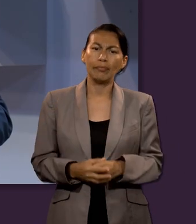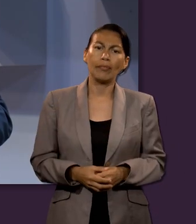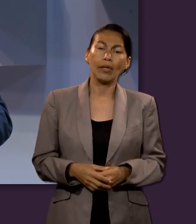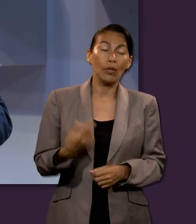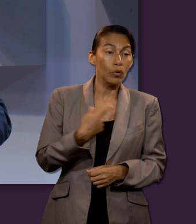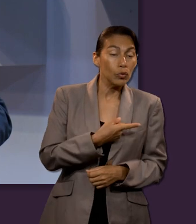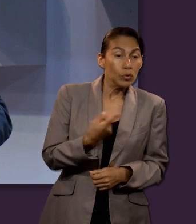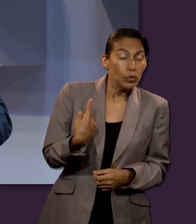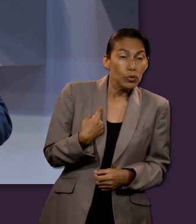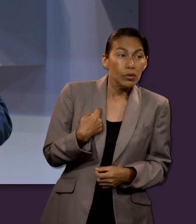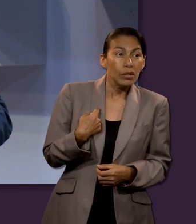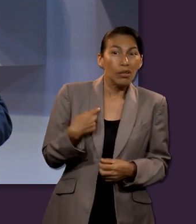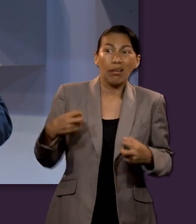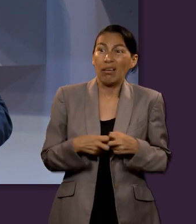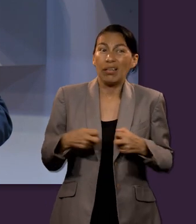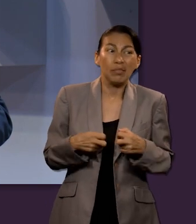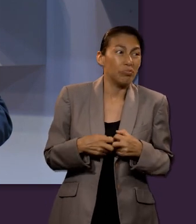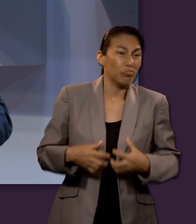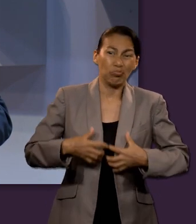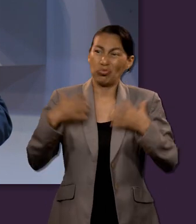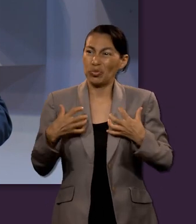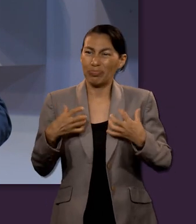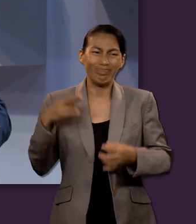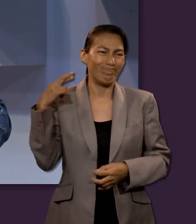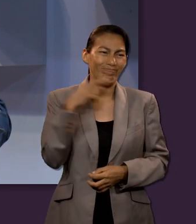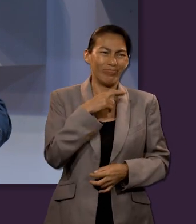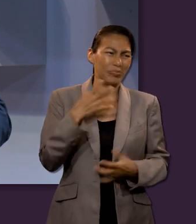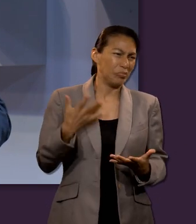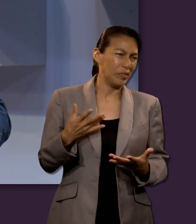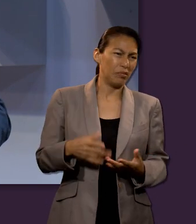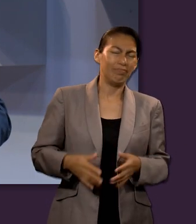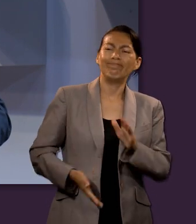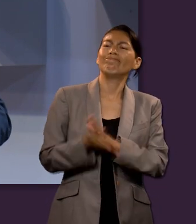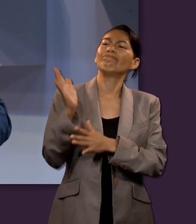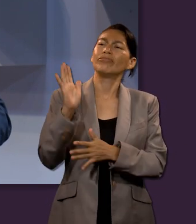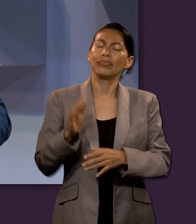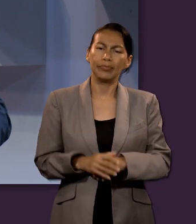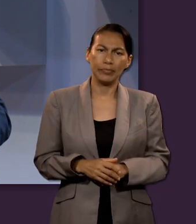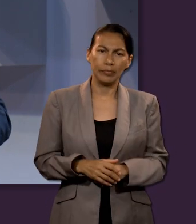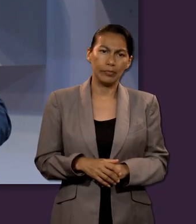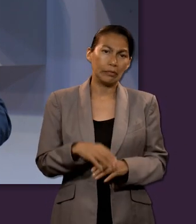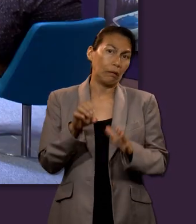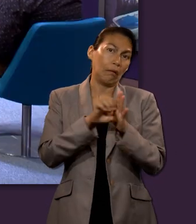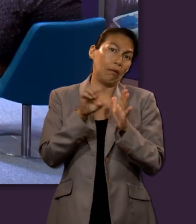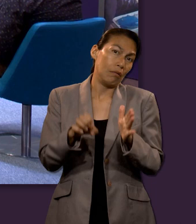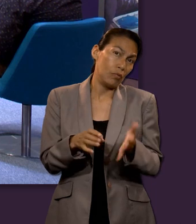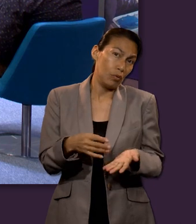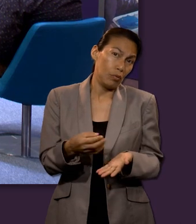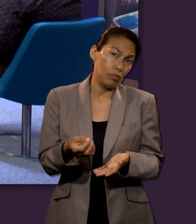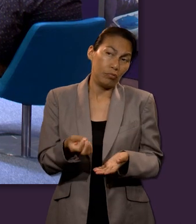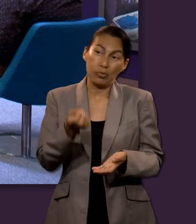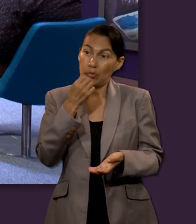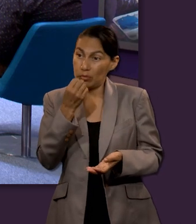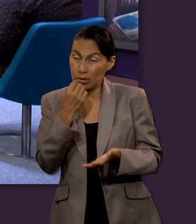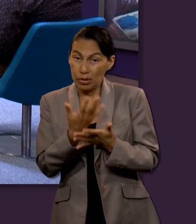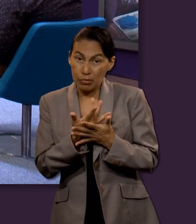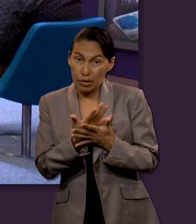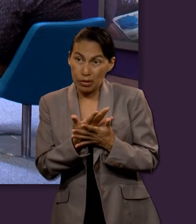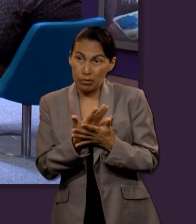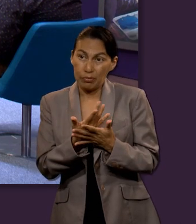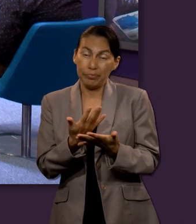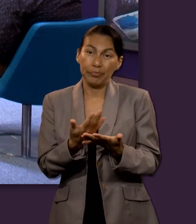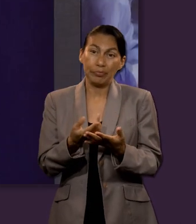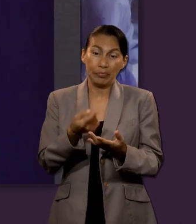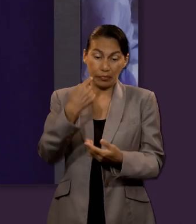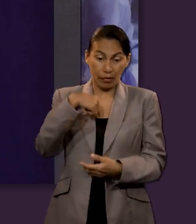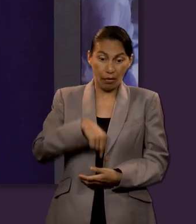nos vamos este sí estamos esperando un alimento y no nos sirven como hay